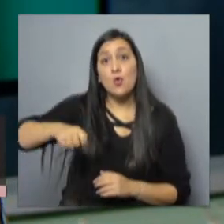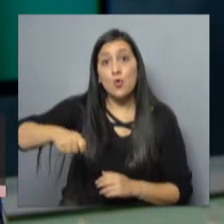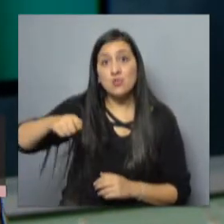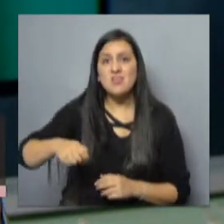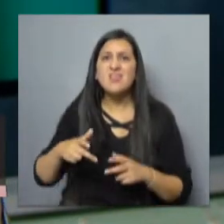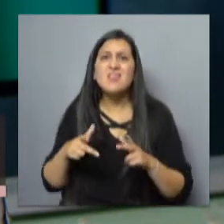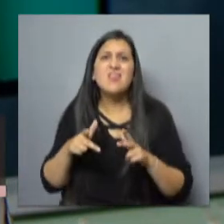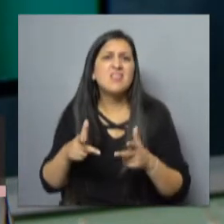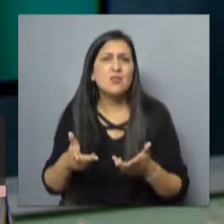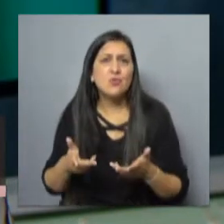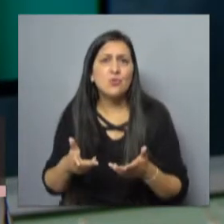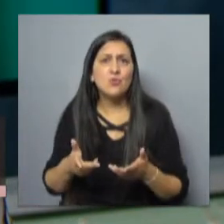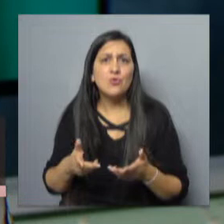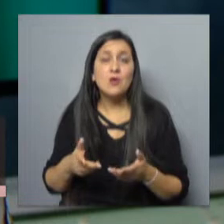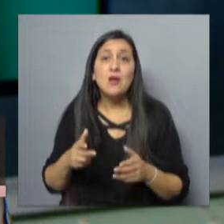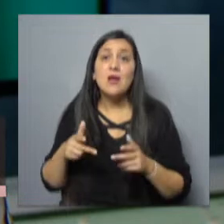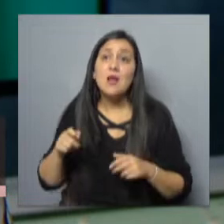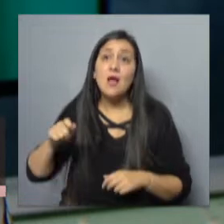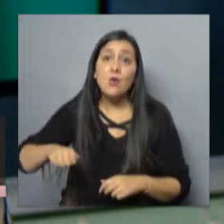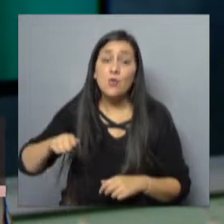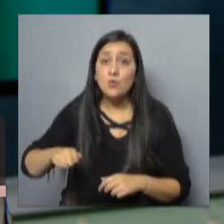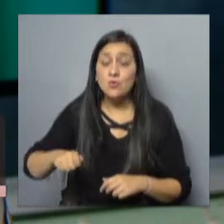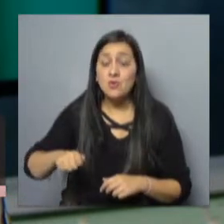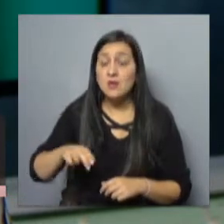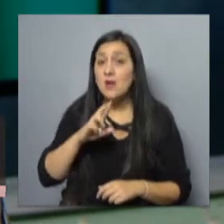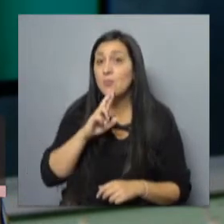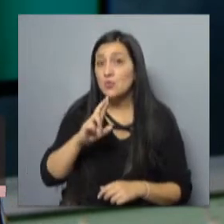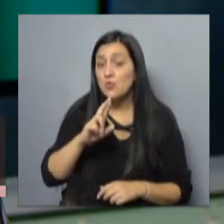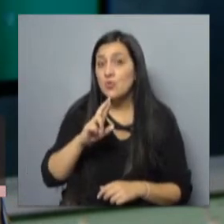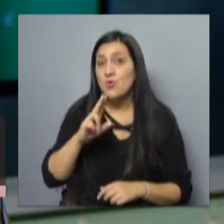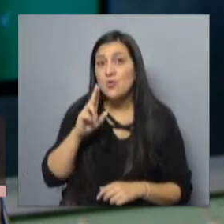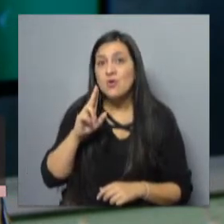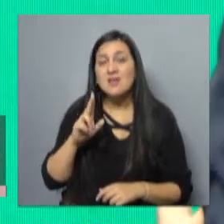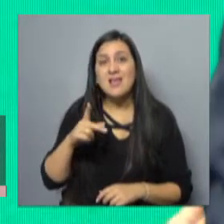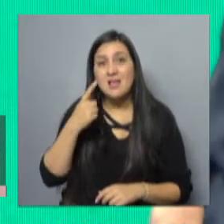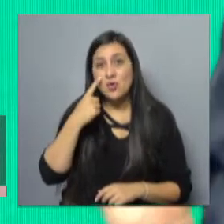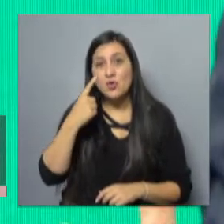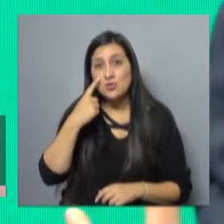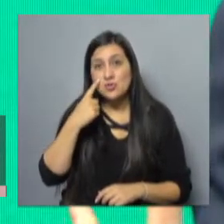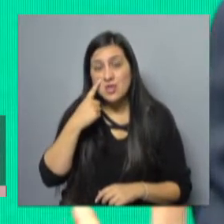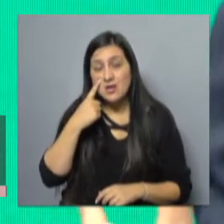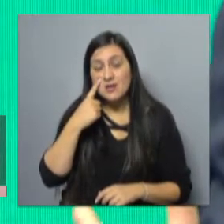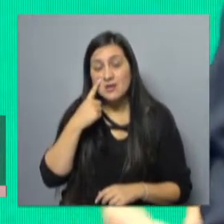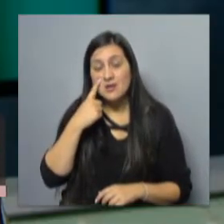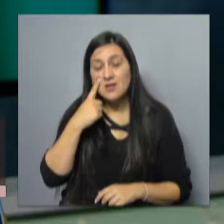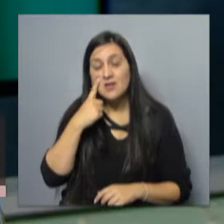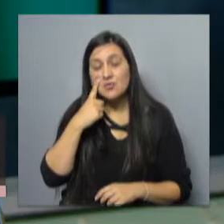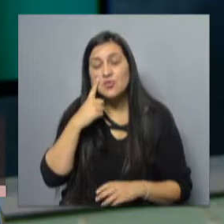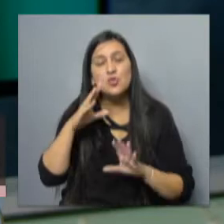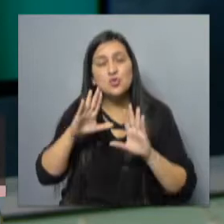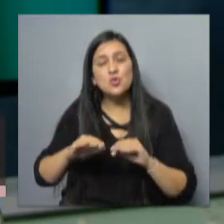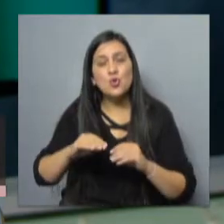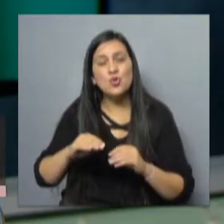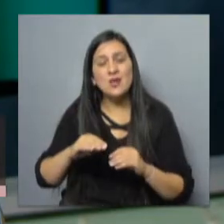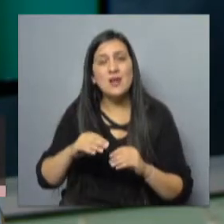dijo la corte dijo que había que tener en cuenta fundamentalmente la investidura de las personas se trataba de un dirigente sindical que da a